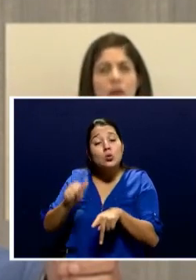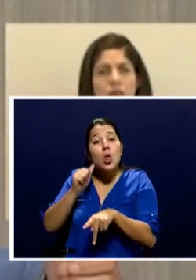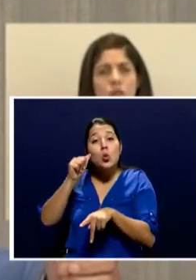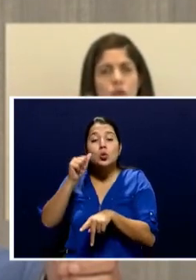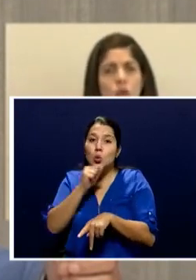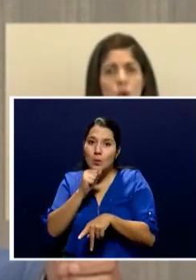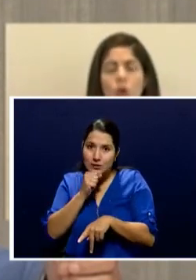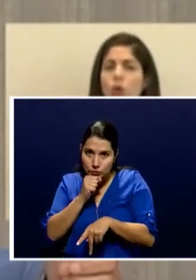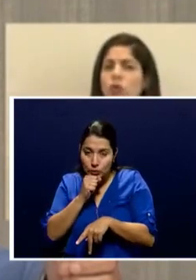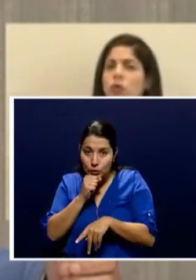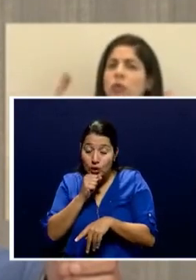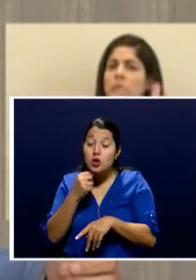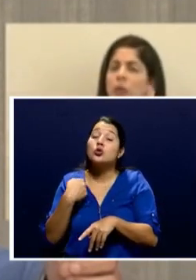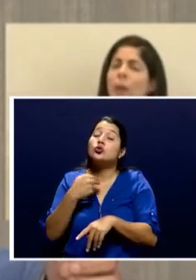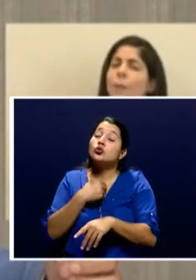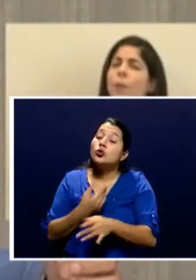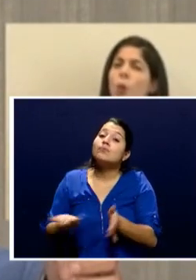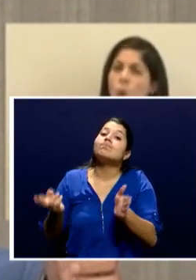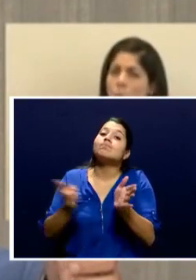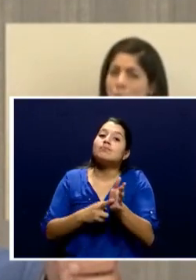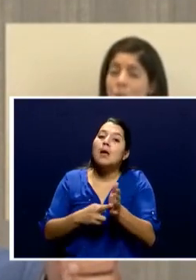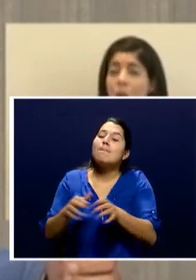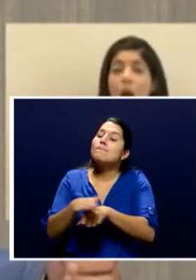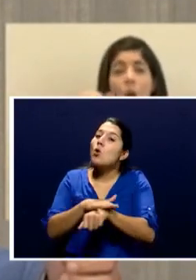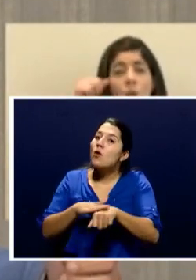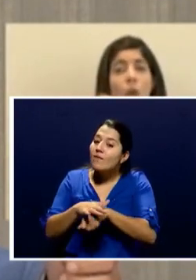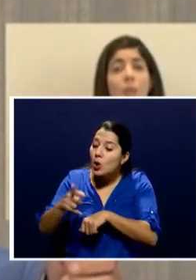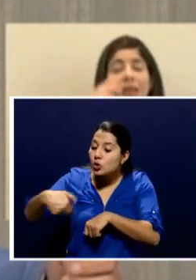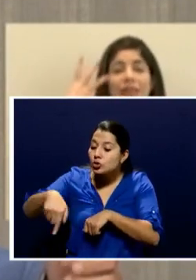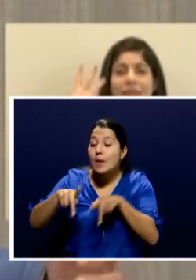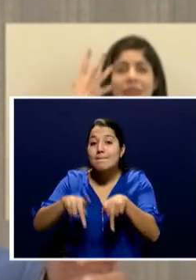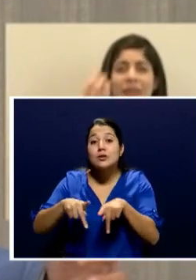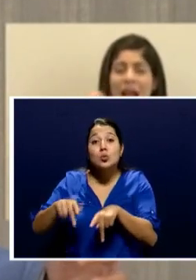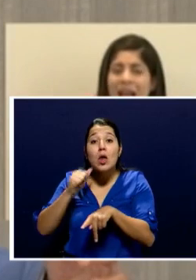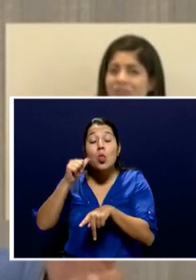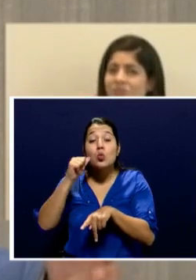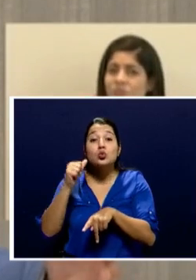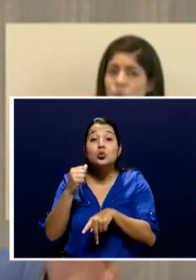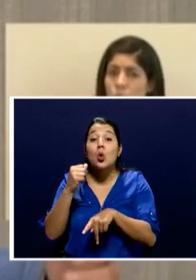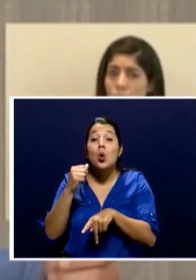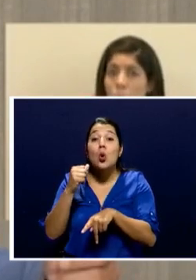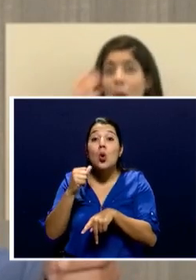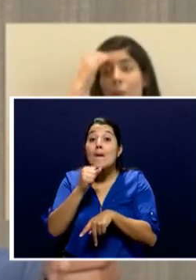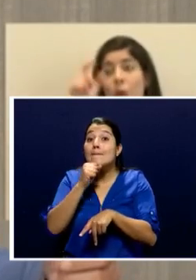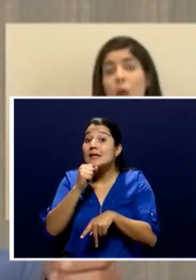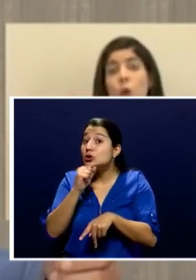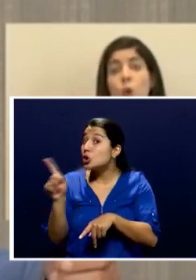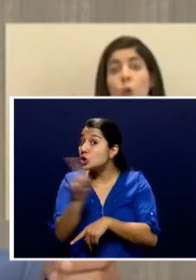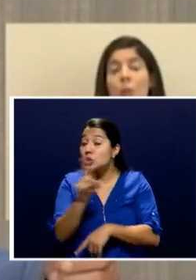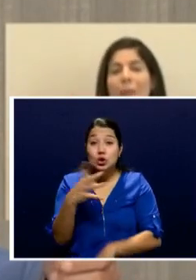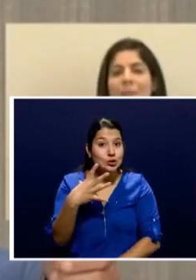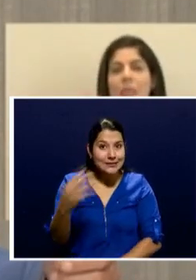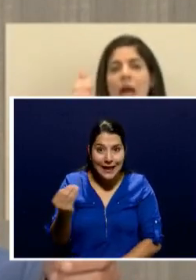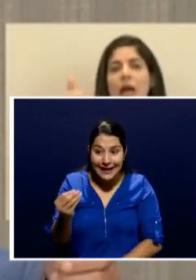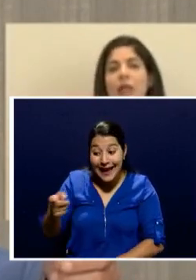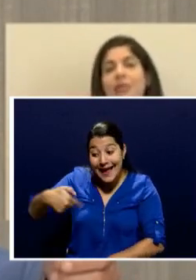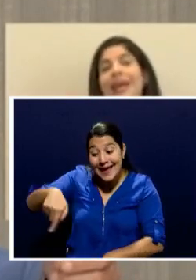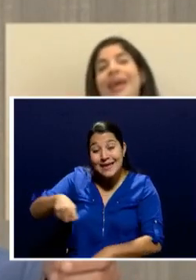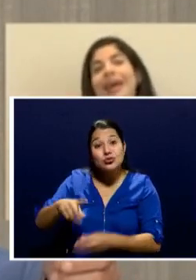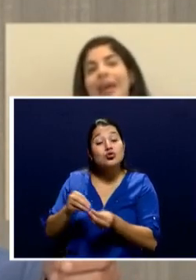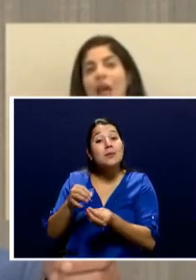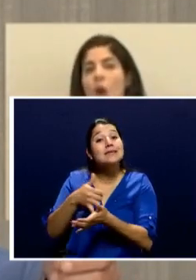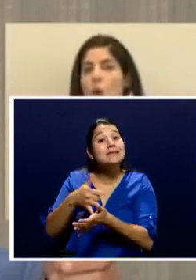reiteramos el mensaje que por favor no salgan en este grupo por ser más vulnerable que el resto. Incluso